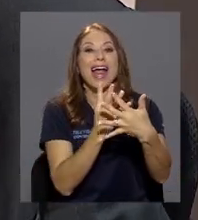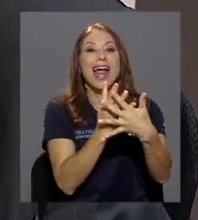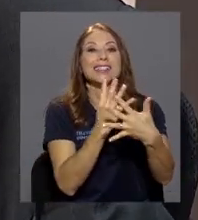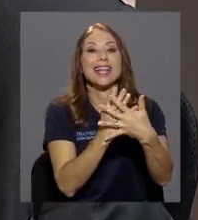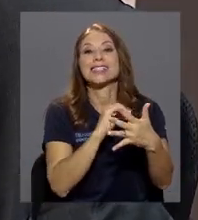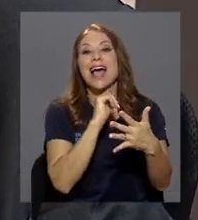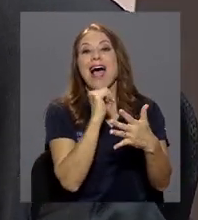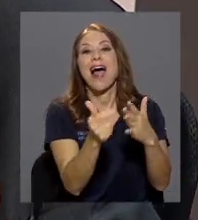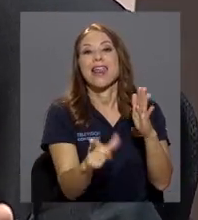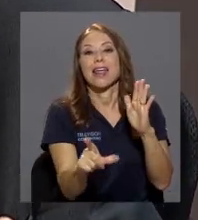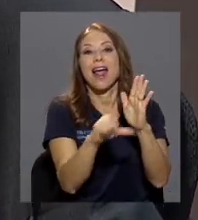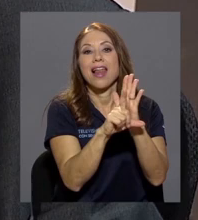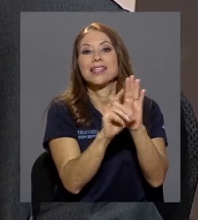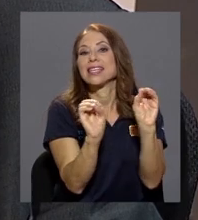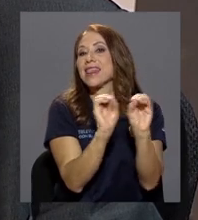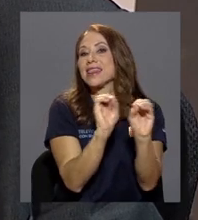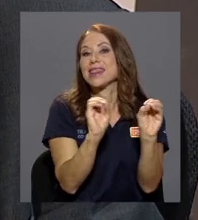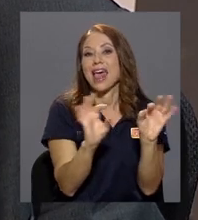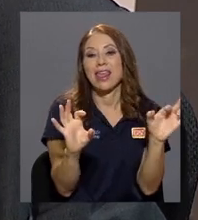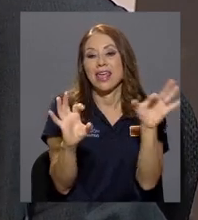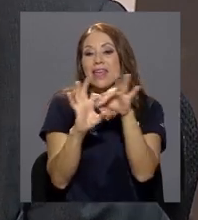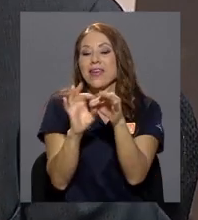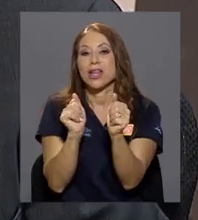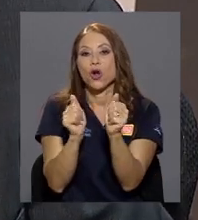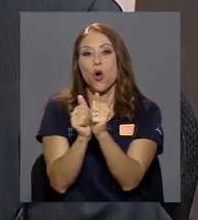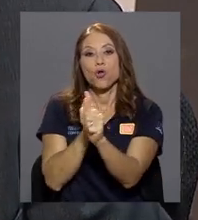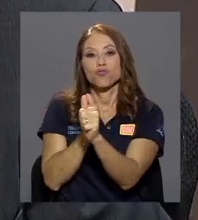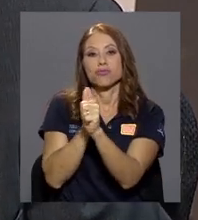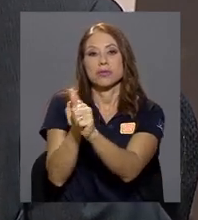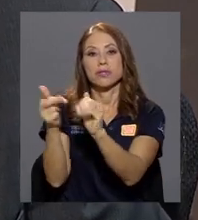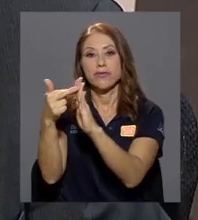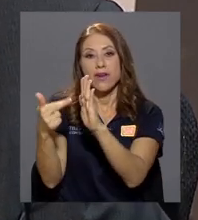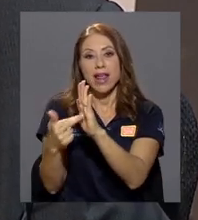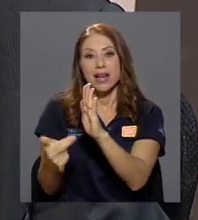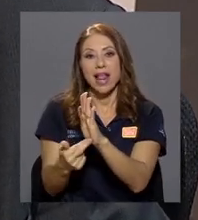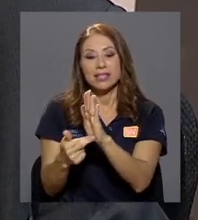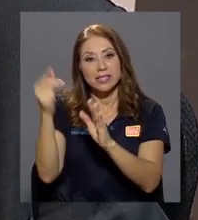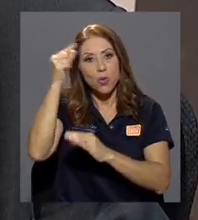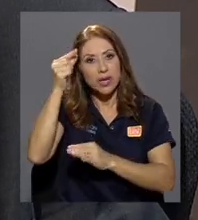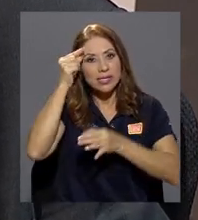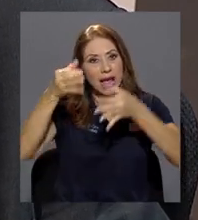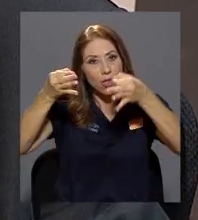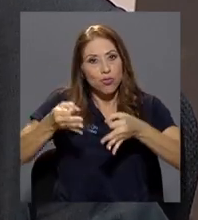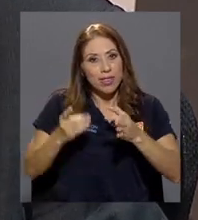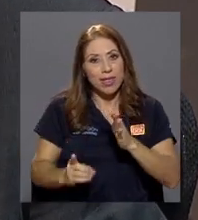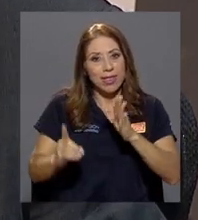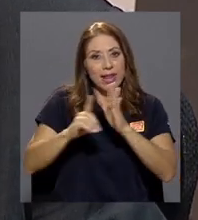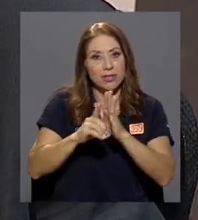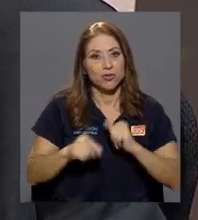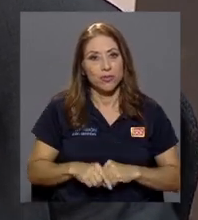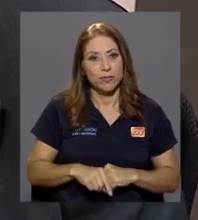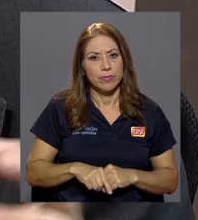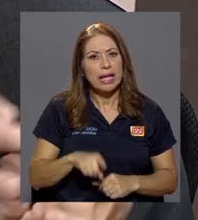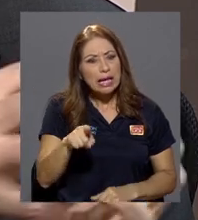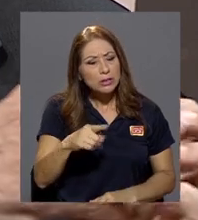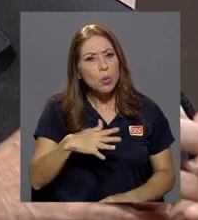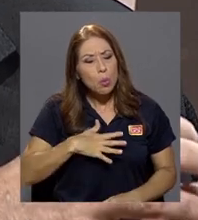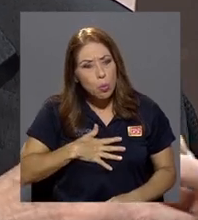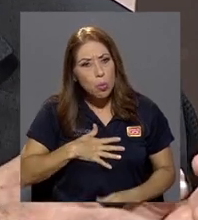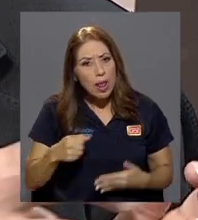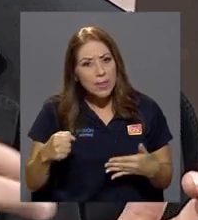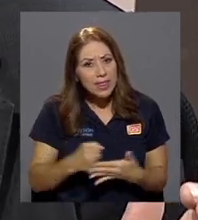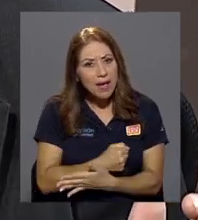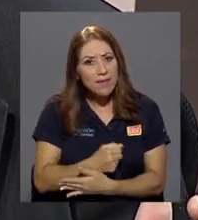que no tienen nada que ver con las reglas propias de un estado de derecho y lo lamentable además de todo esto es ver